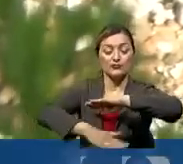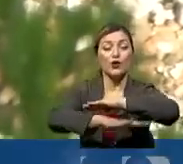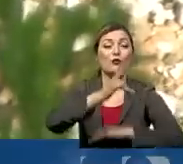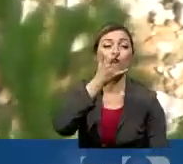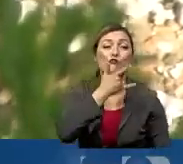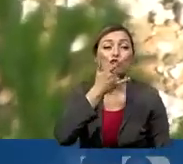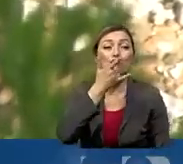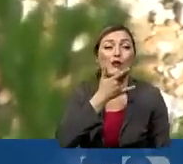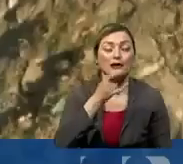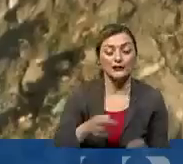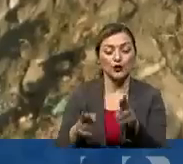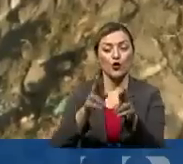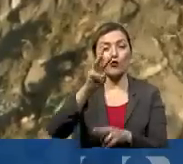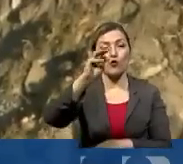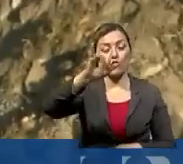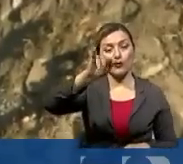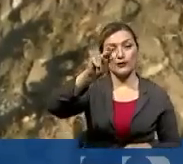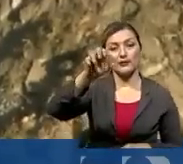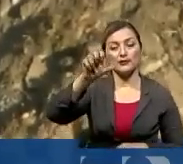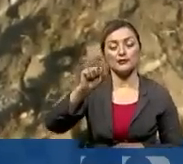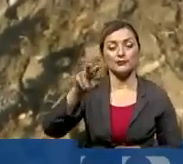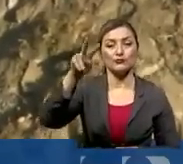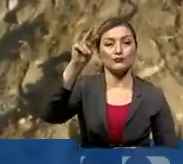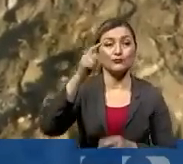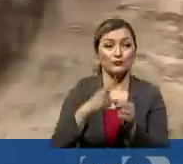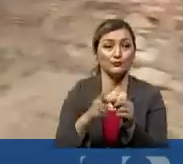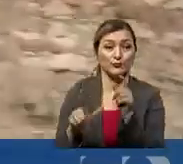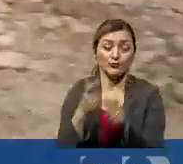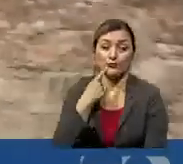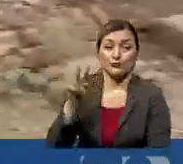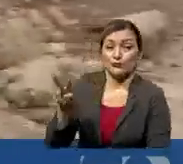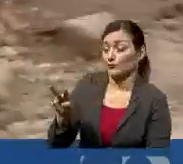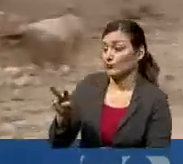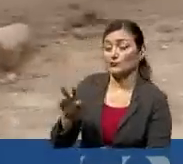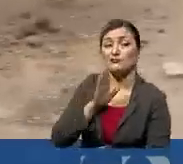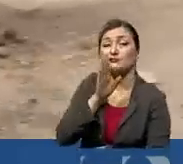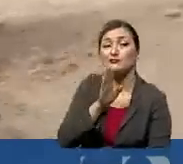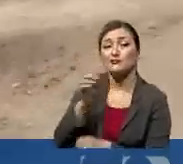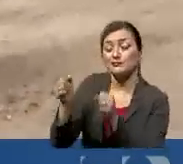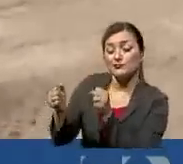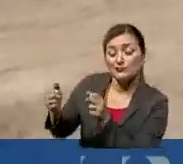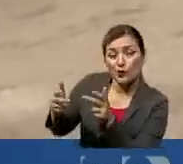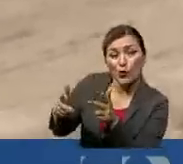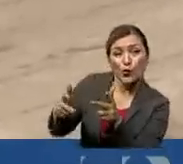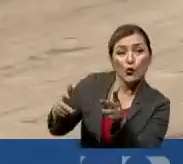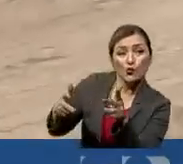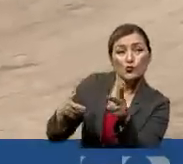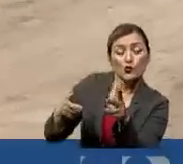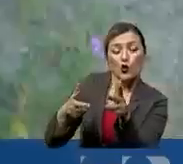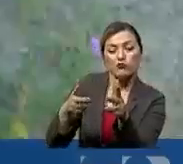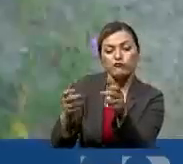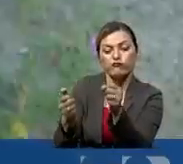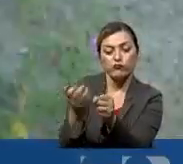Pomasquí, en el norte de Quito. Los moradores del sector afirman que es común ver cómo volquetas entran y salen con escombros y